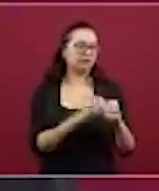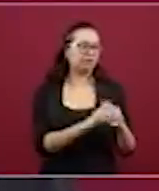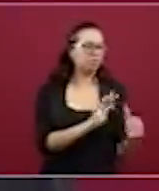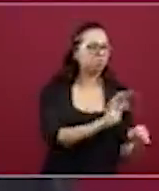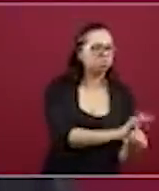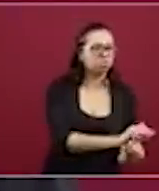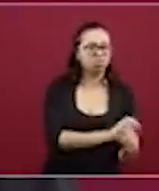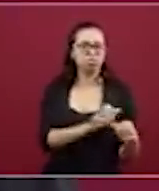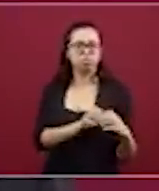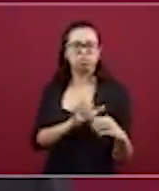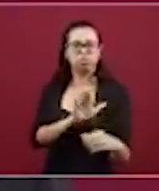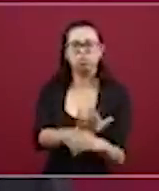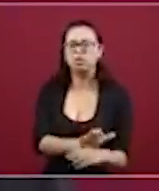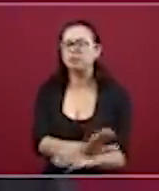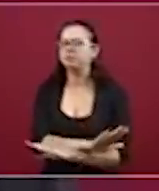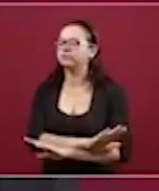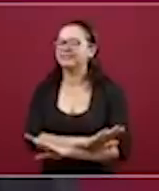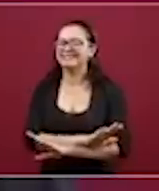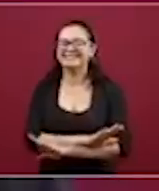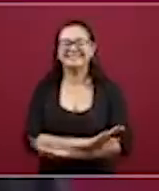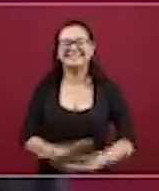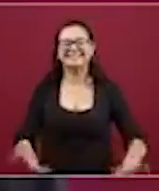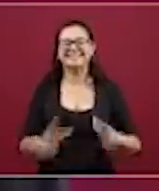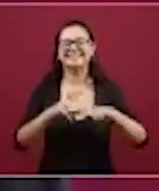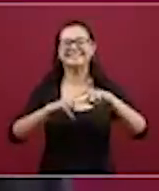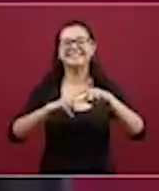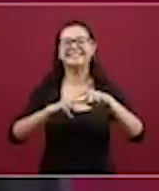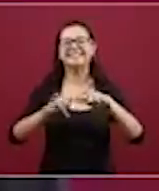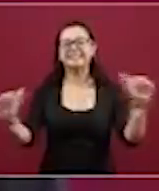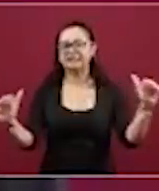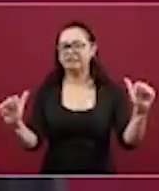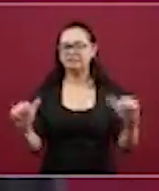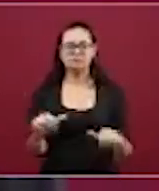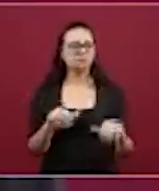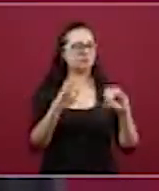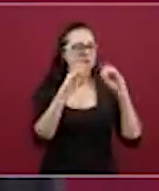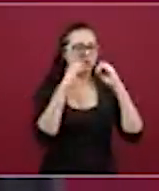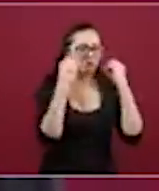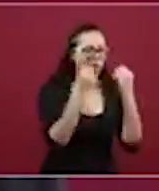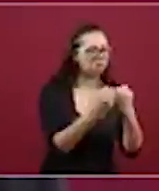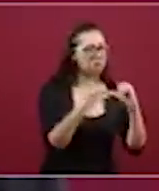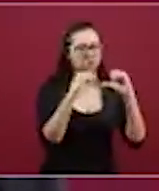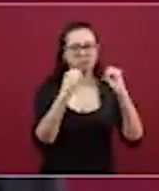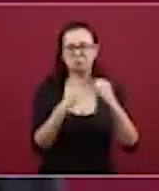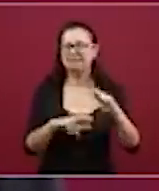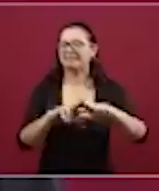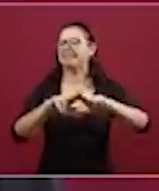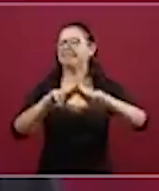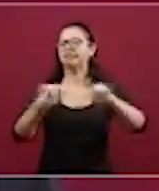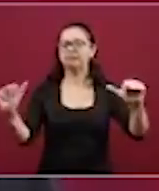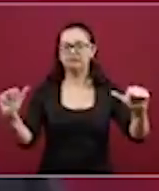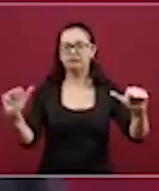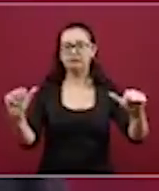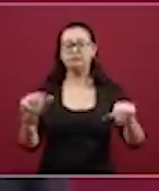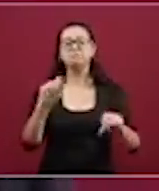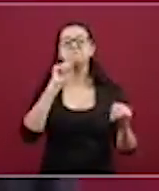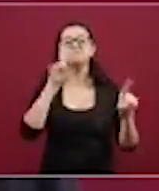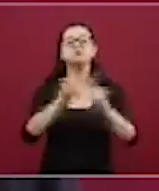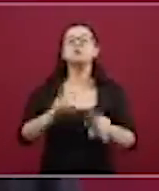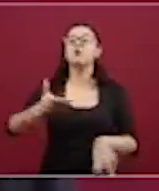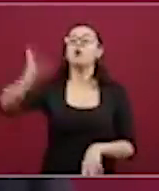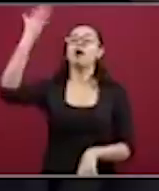favoritismo para nadie, para ninguna organización. Y como decía el presidente